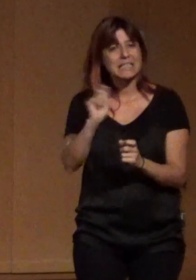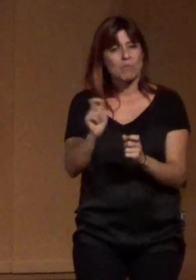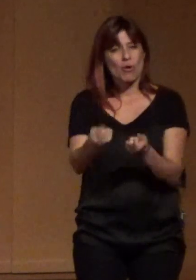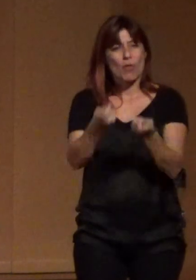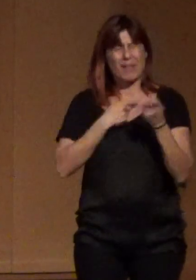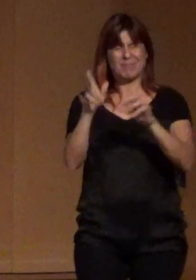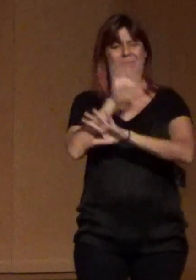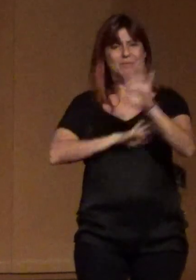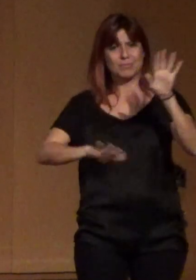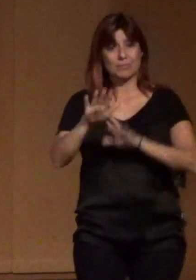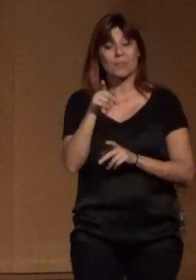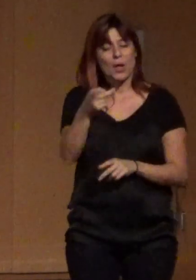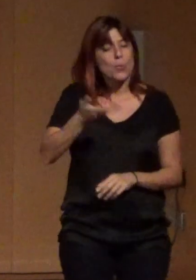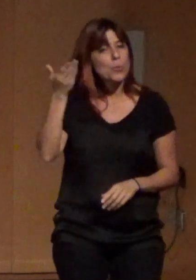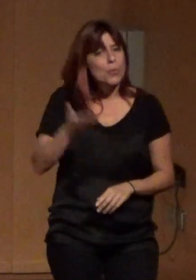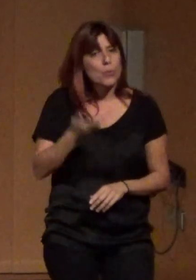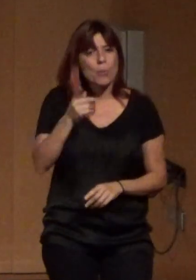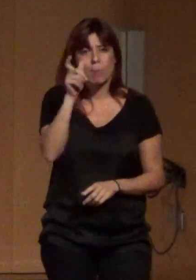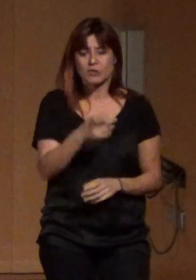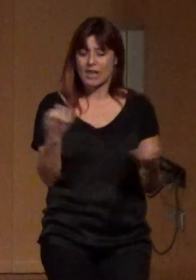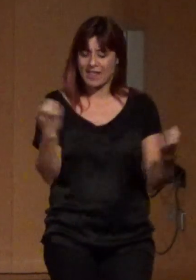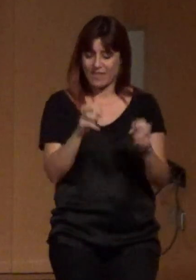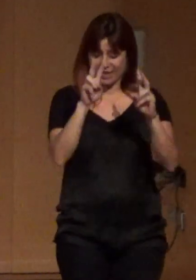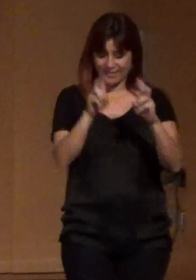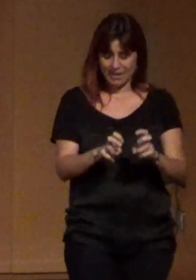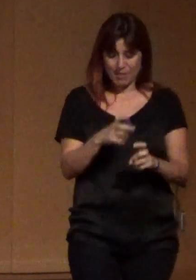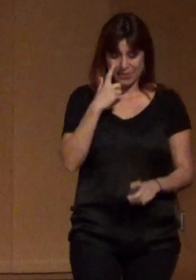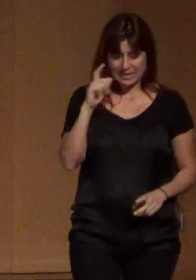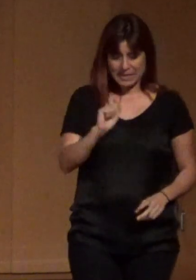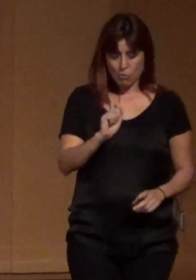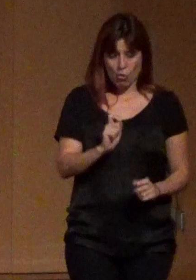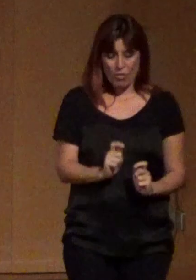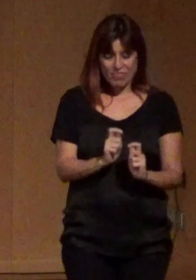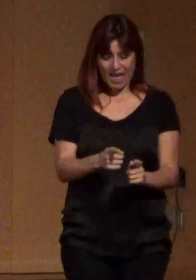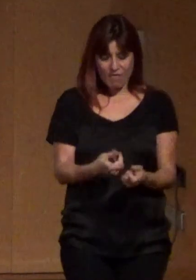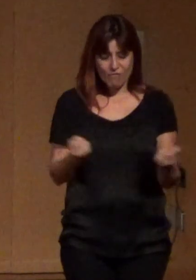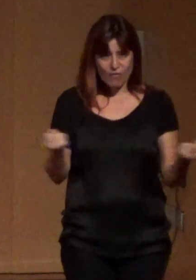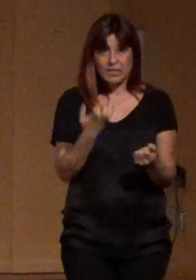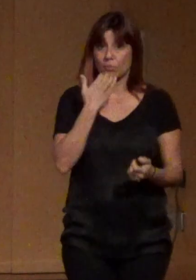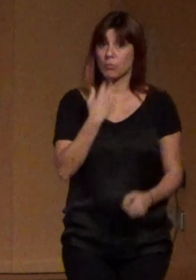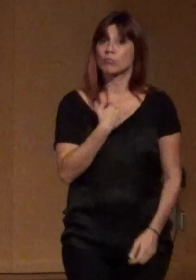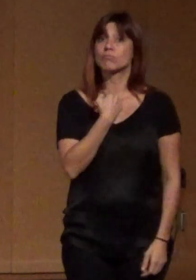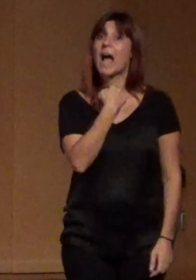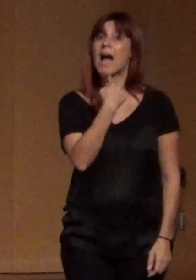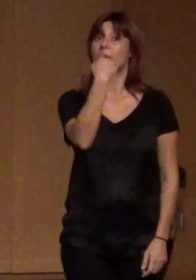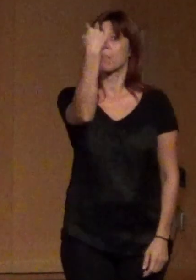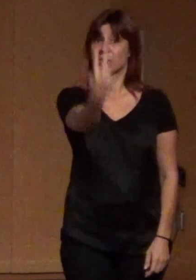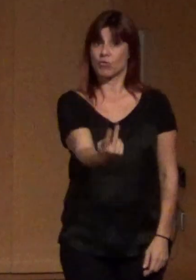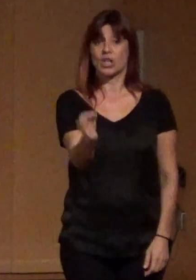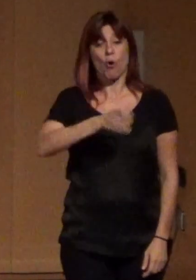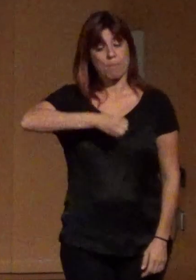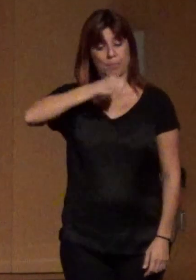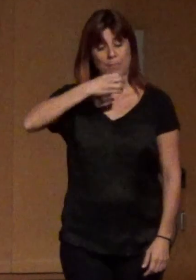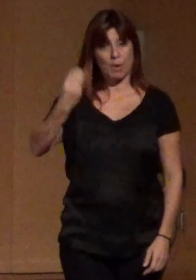saber cuándo uno tiene que potenciar la señal, o sea, yo hablar más fuerte, o que el micrófono esté mejor, o que no haya ruido, que no haya